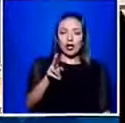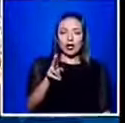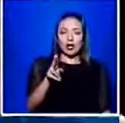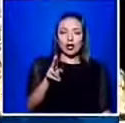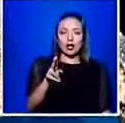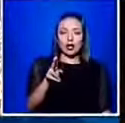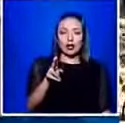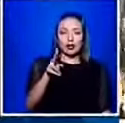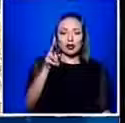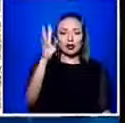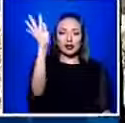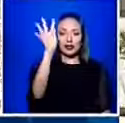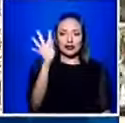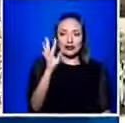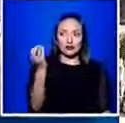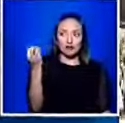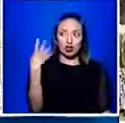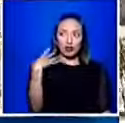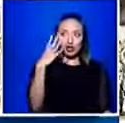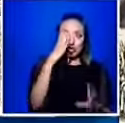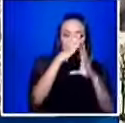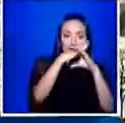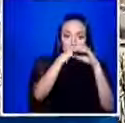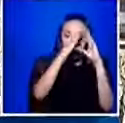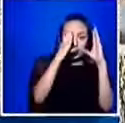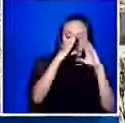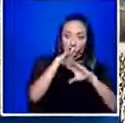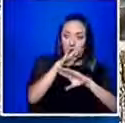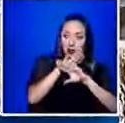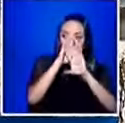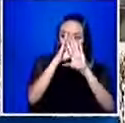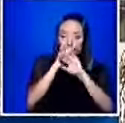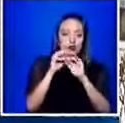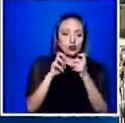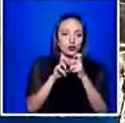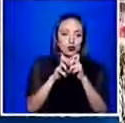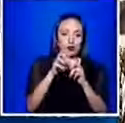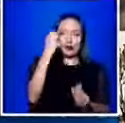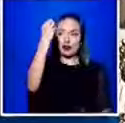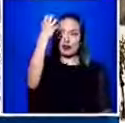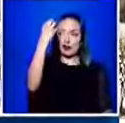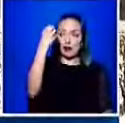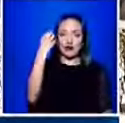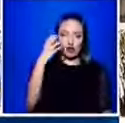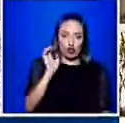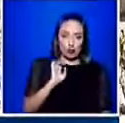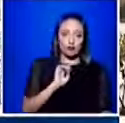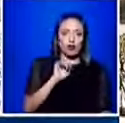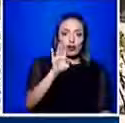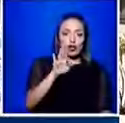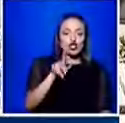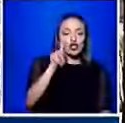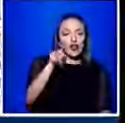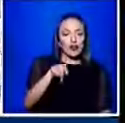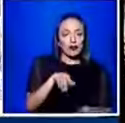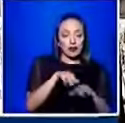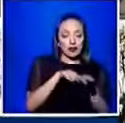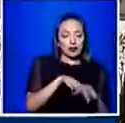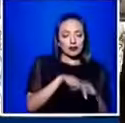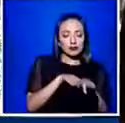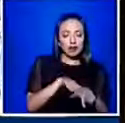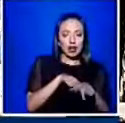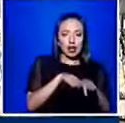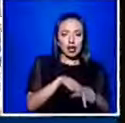energía eléctrica que se están reportando en la mañana, y eso también complica por el tema de los semáforos. Y el avance es despacio, por favor, tenga